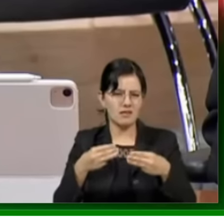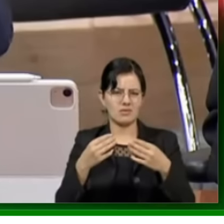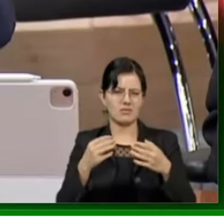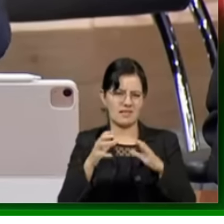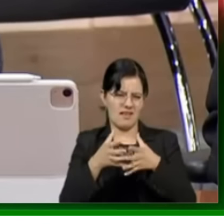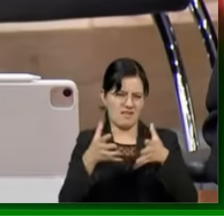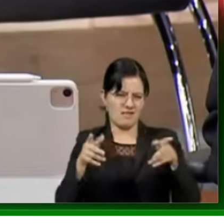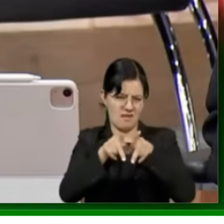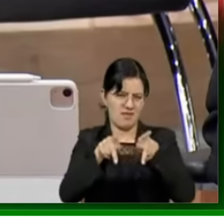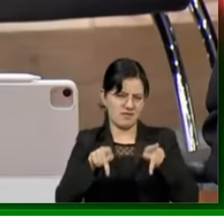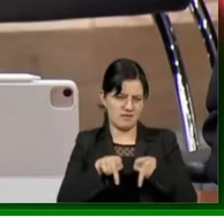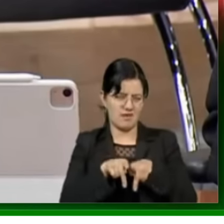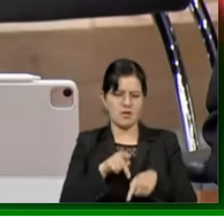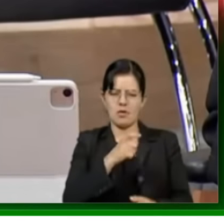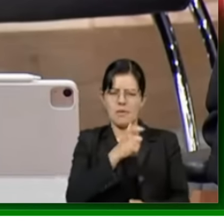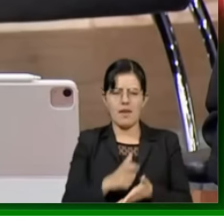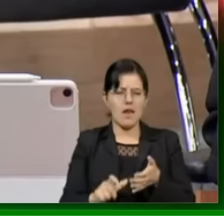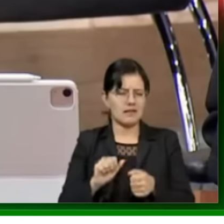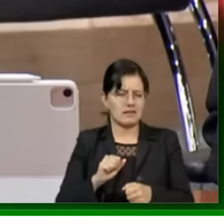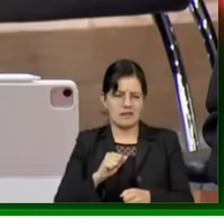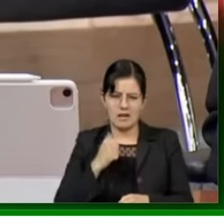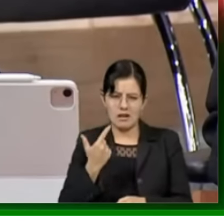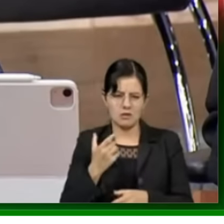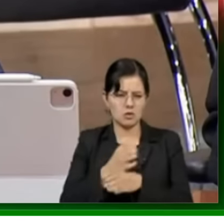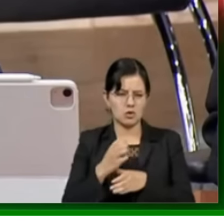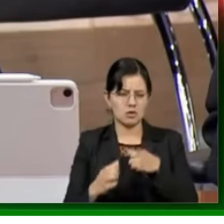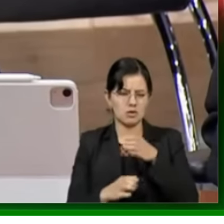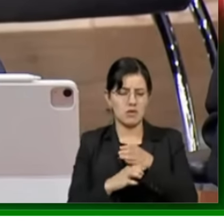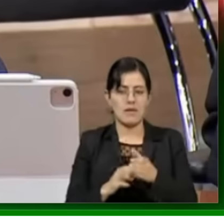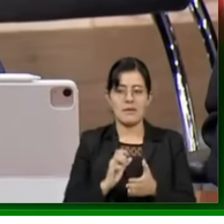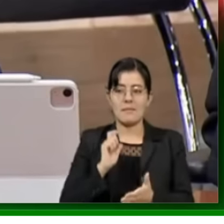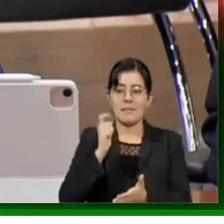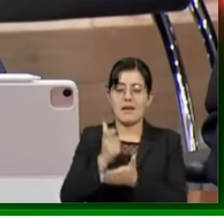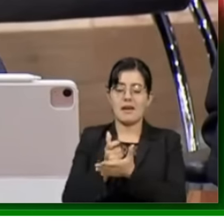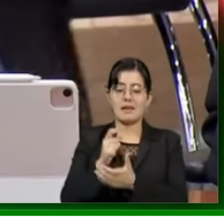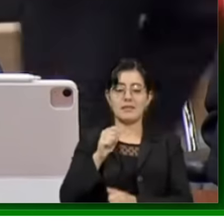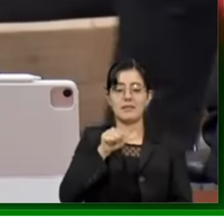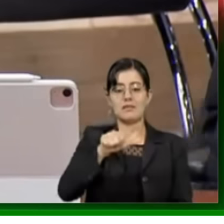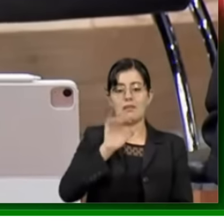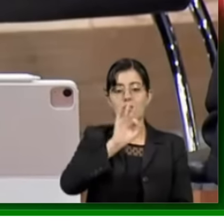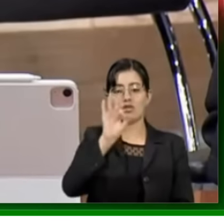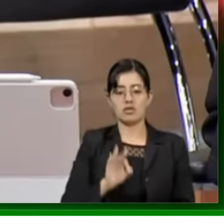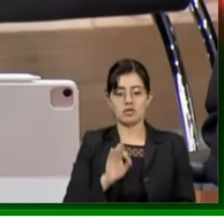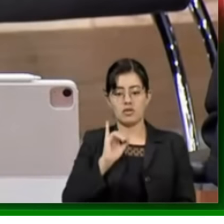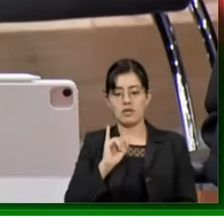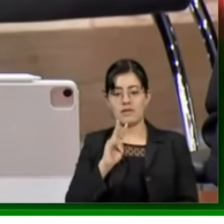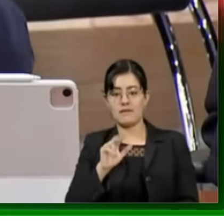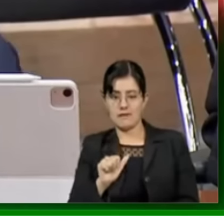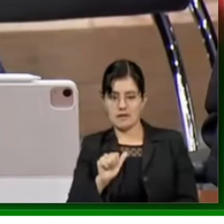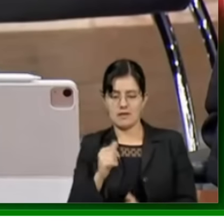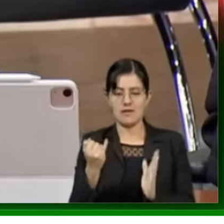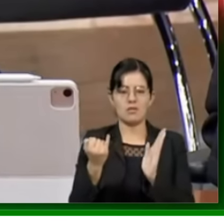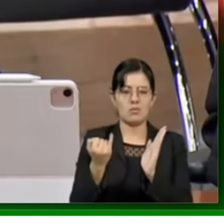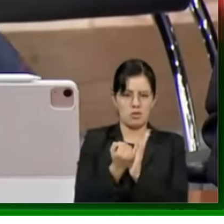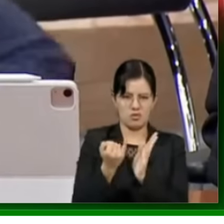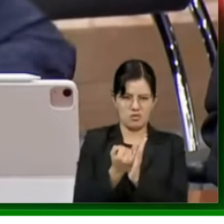a comprar algún producto y pagan 16 por de IVA del impuesto al